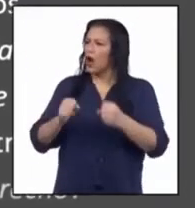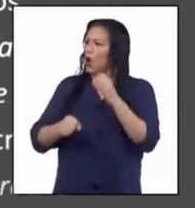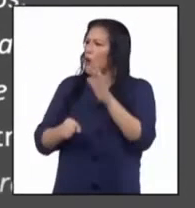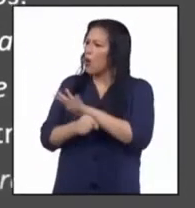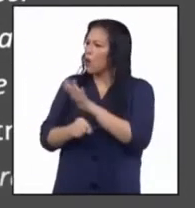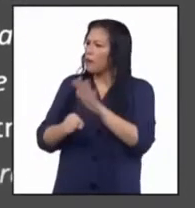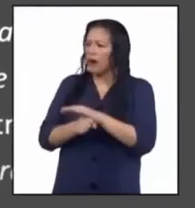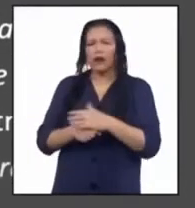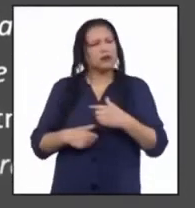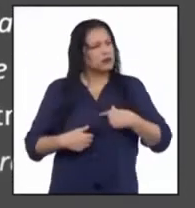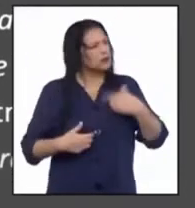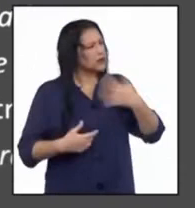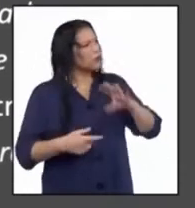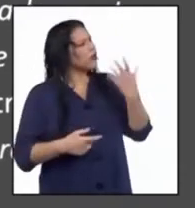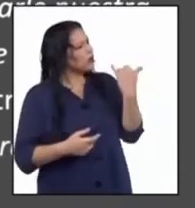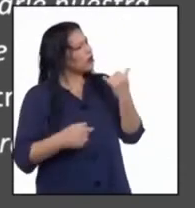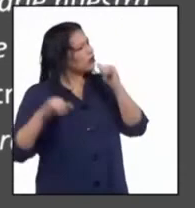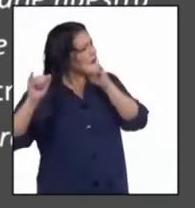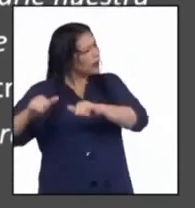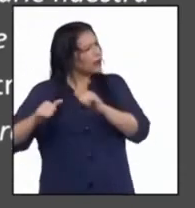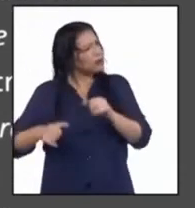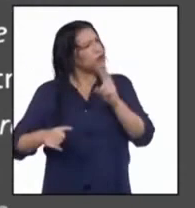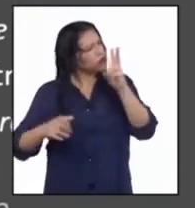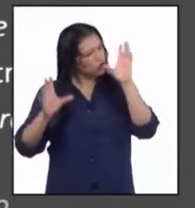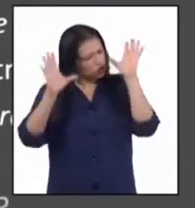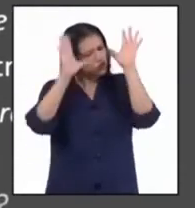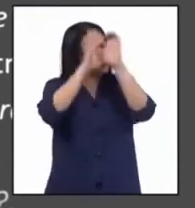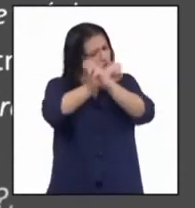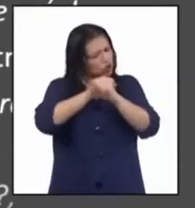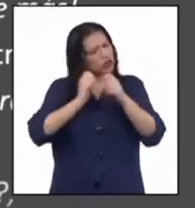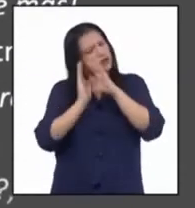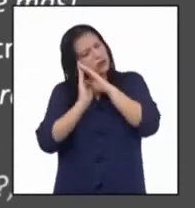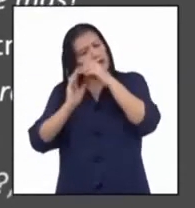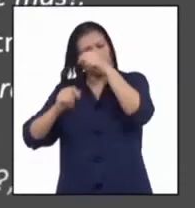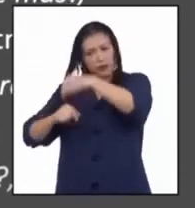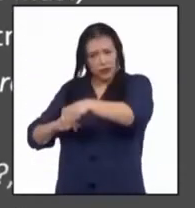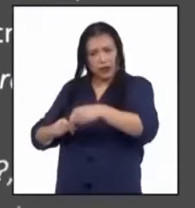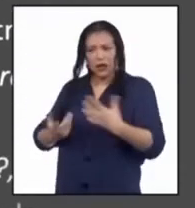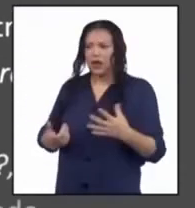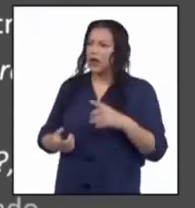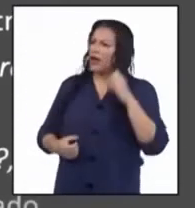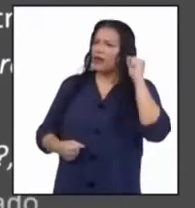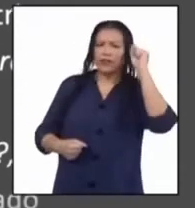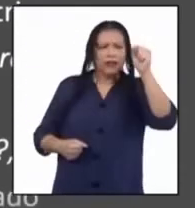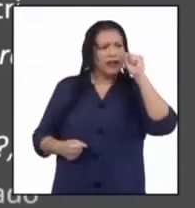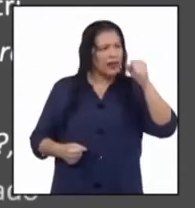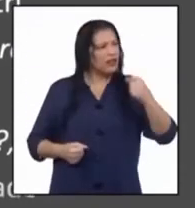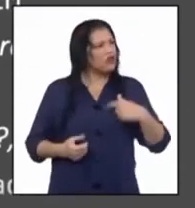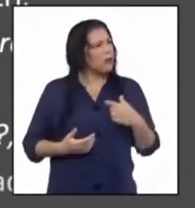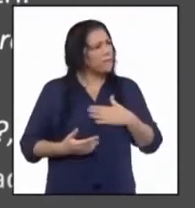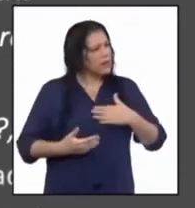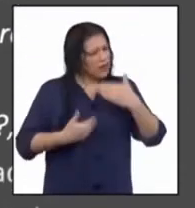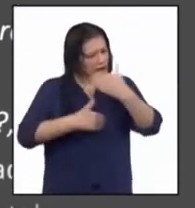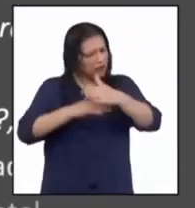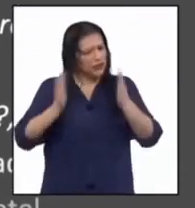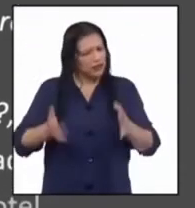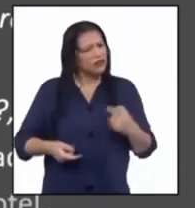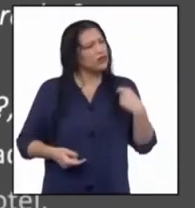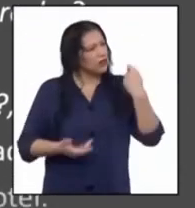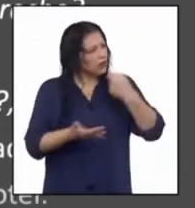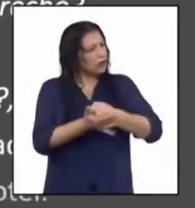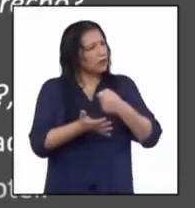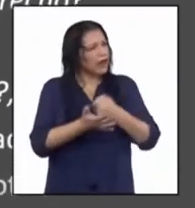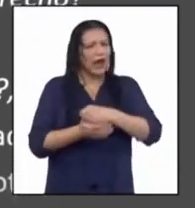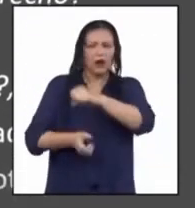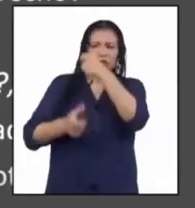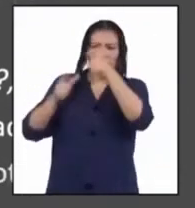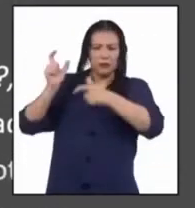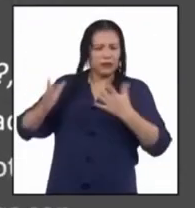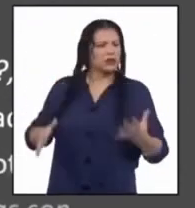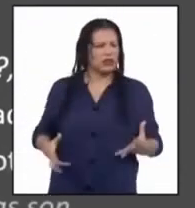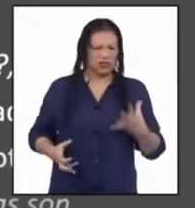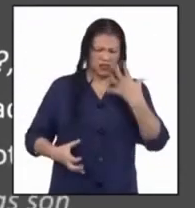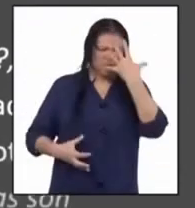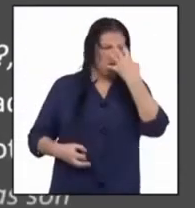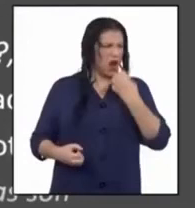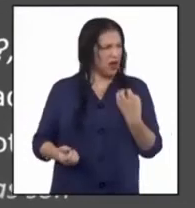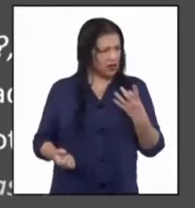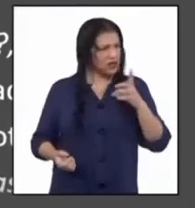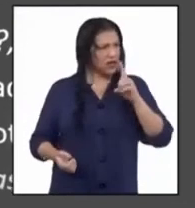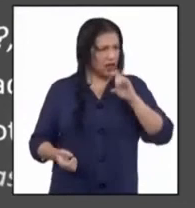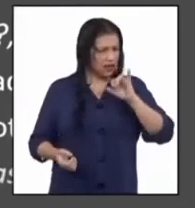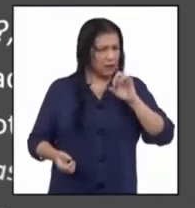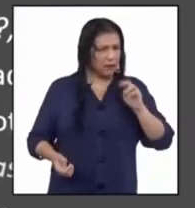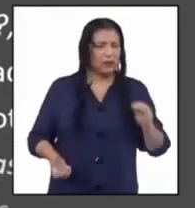que nos quedaríamos 2 noches, protestan ellos. No tienen derecho a darle nuestra habitación a nadie más, se enoja